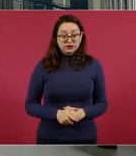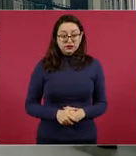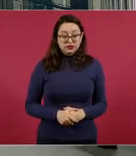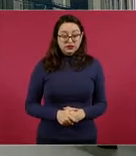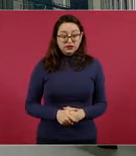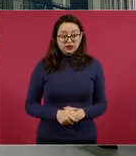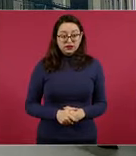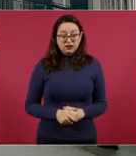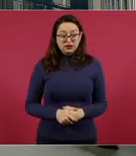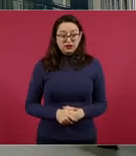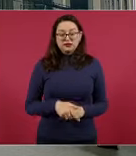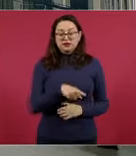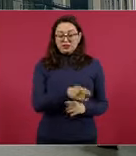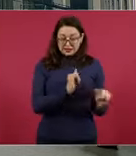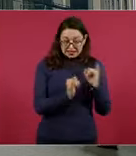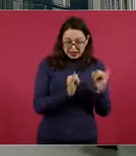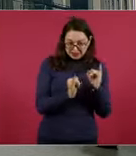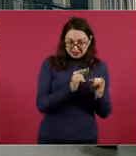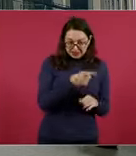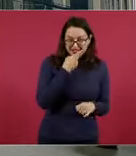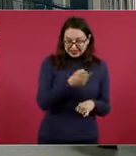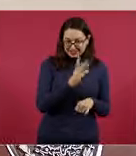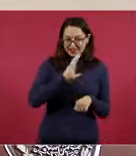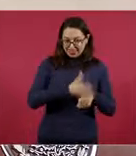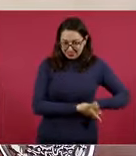Ah, no. Es el traductor.